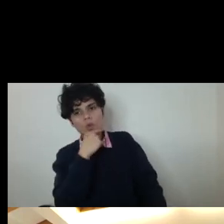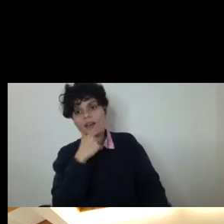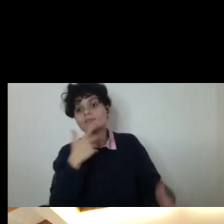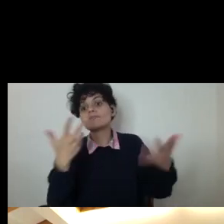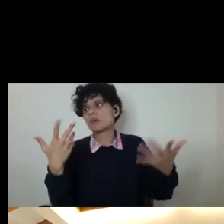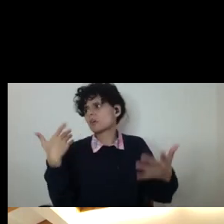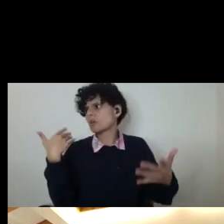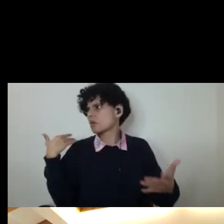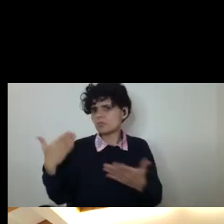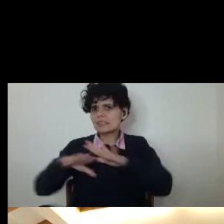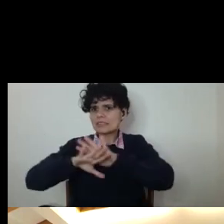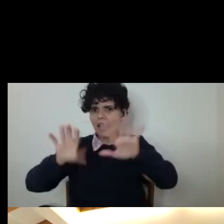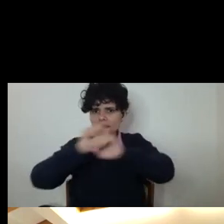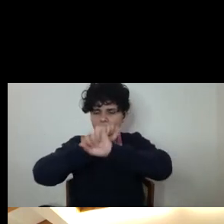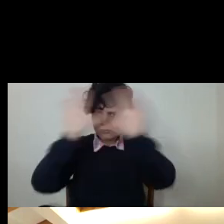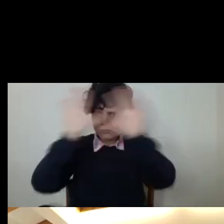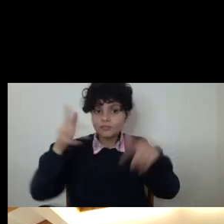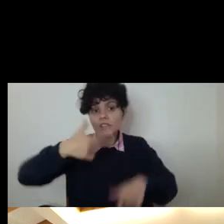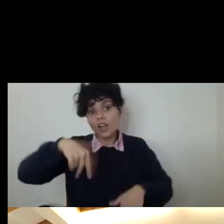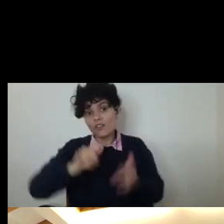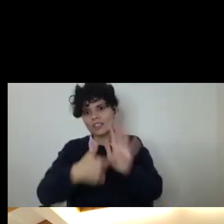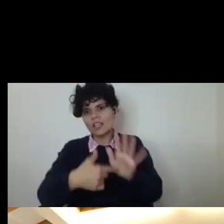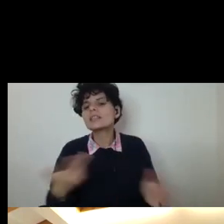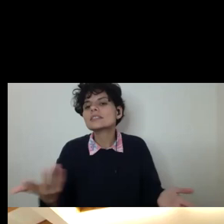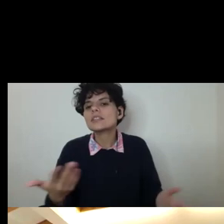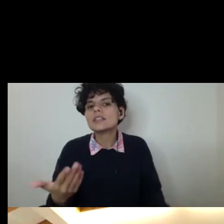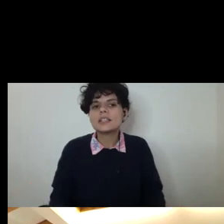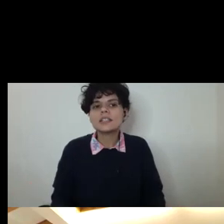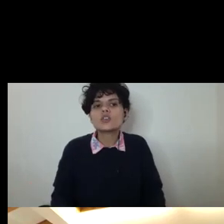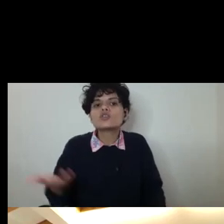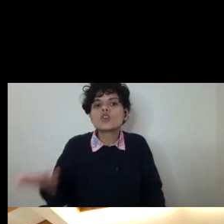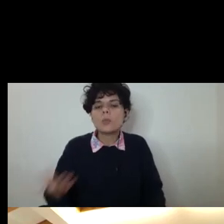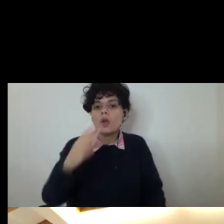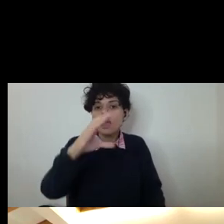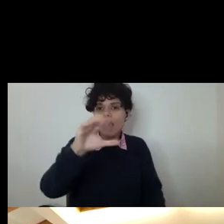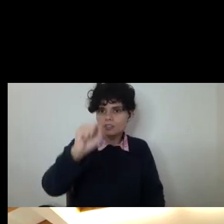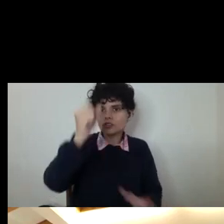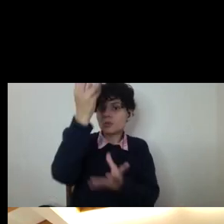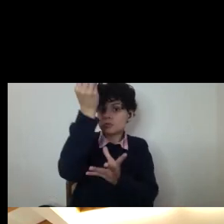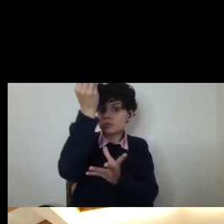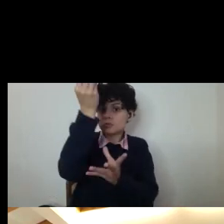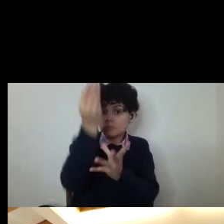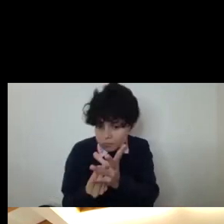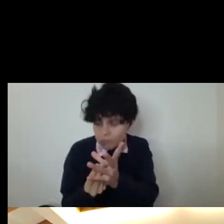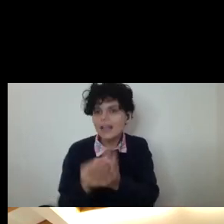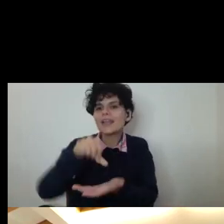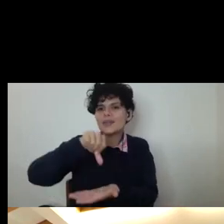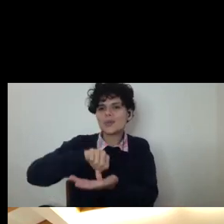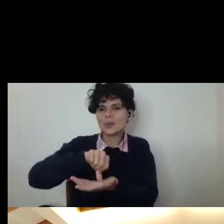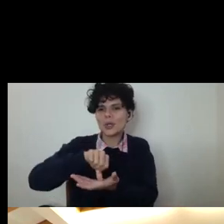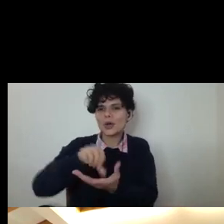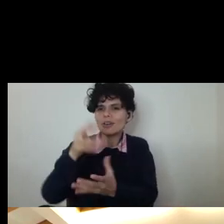recién, que lo que les voy a mostrar, es cómo llega el calcio al núcleo para que esto ocurra.